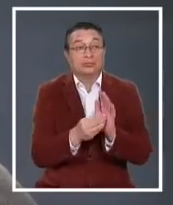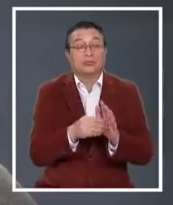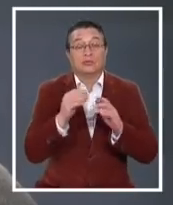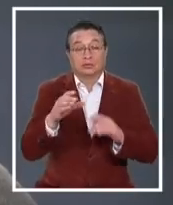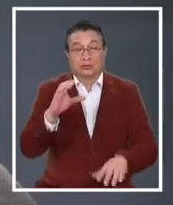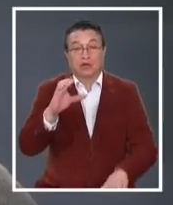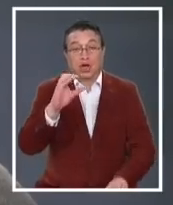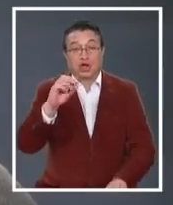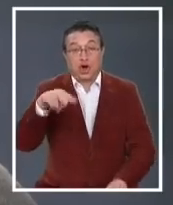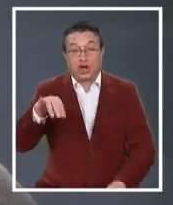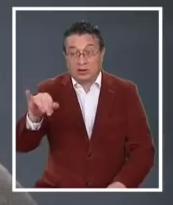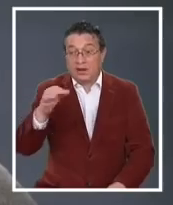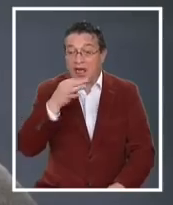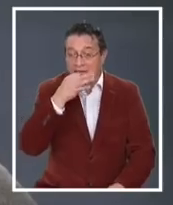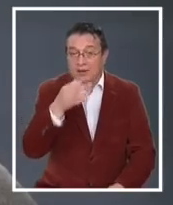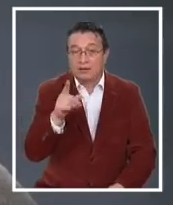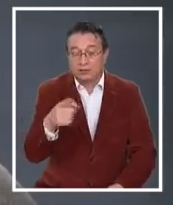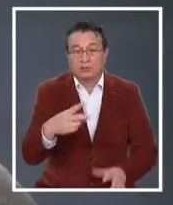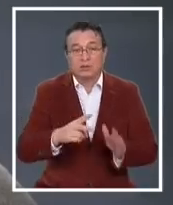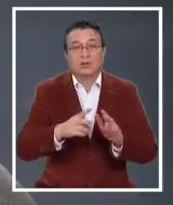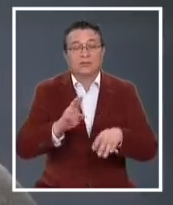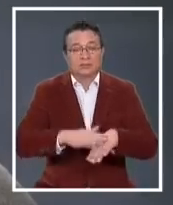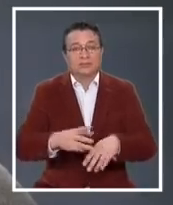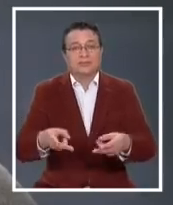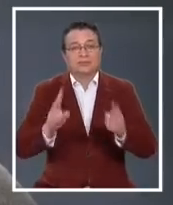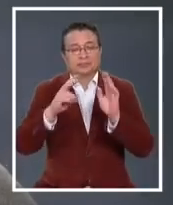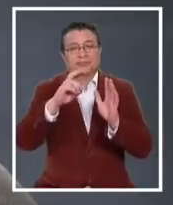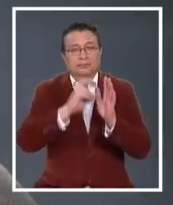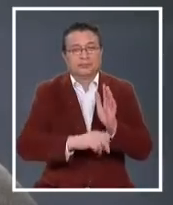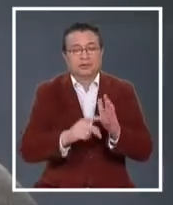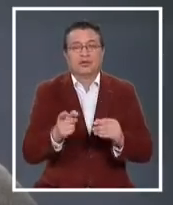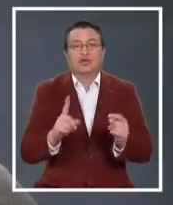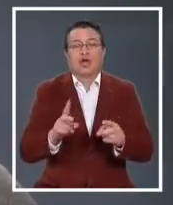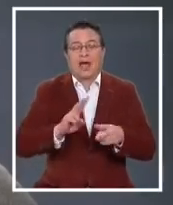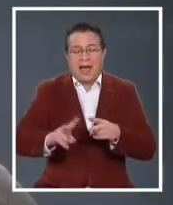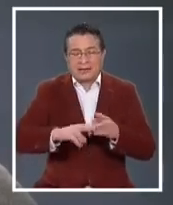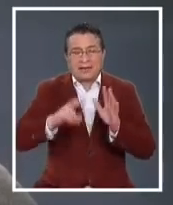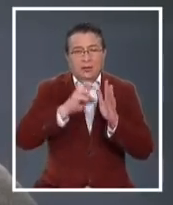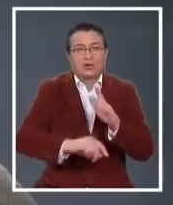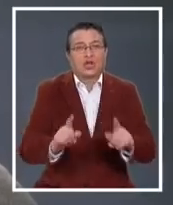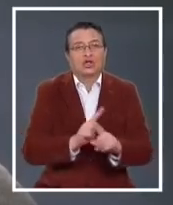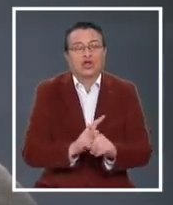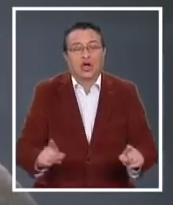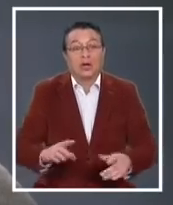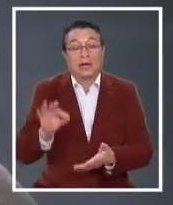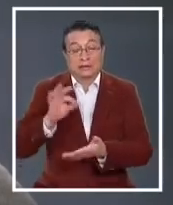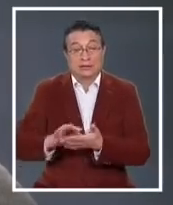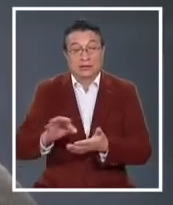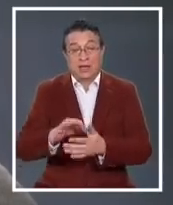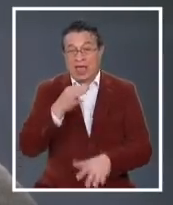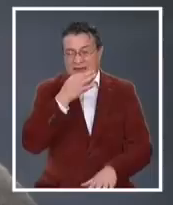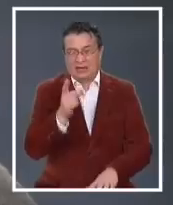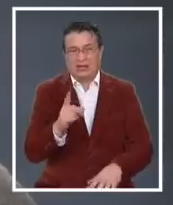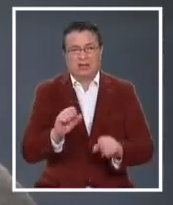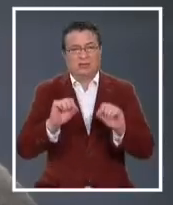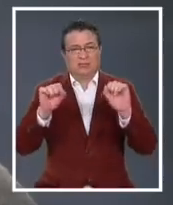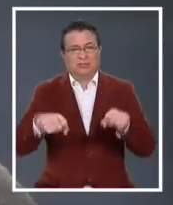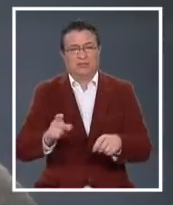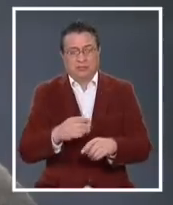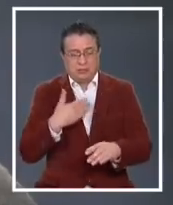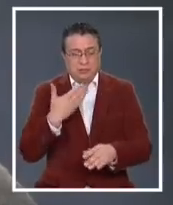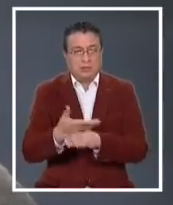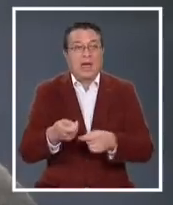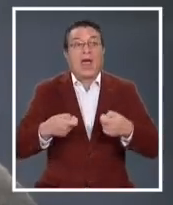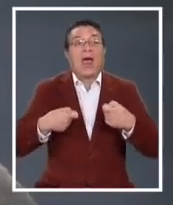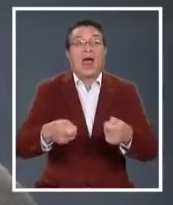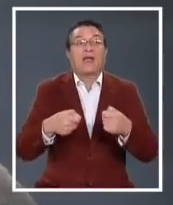dice la CONI, ¿no es cierto?, que permitía este descuento, hubo una indicación ahí para que no se hiciera ese descuento. Y la Secretaría dijo, esto es inadmisible porque irroga más gasto